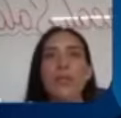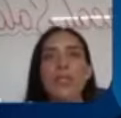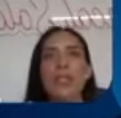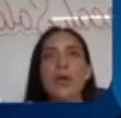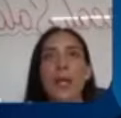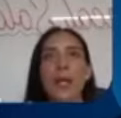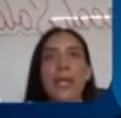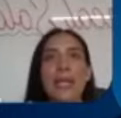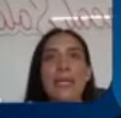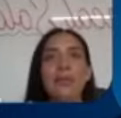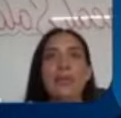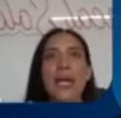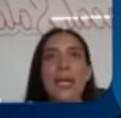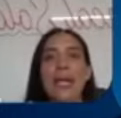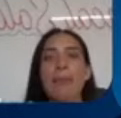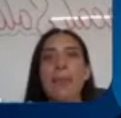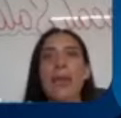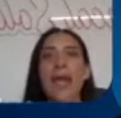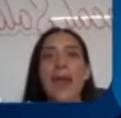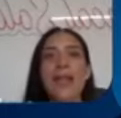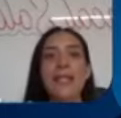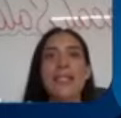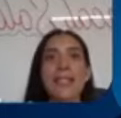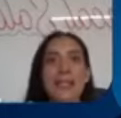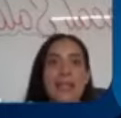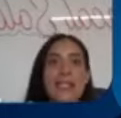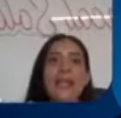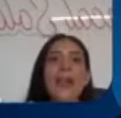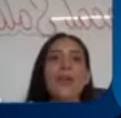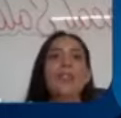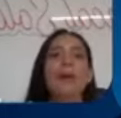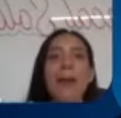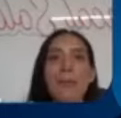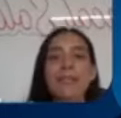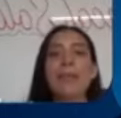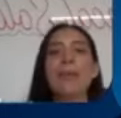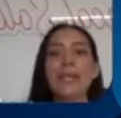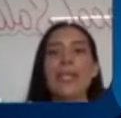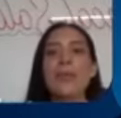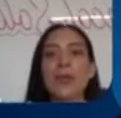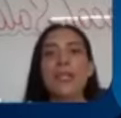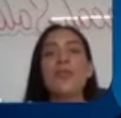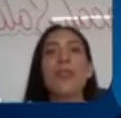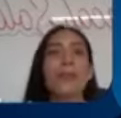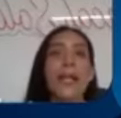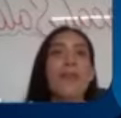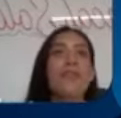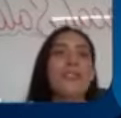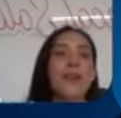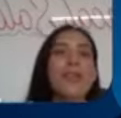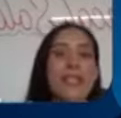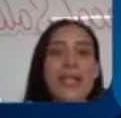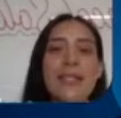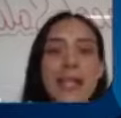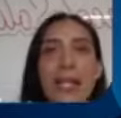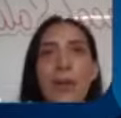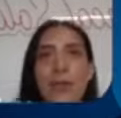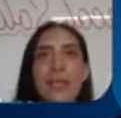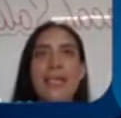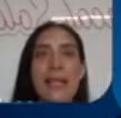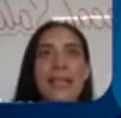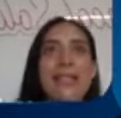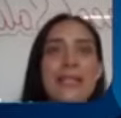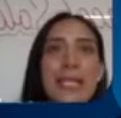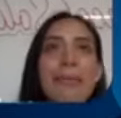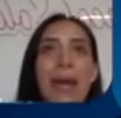o como hijo, ustedes recuerdan que en la secundaria, en la primaria, si te decían algo de tu mamá, pues te prendías porque es tu familia. Entonces, ¿qué coincidencia